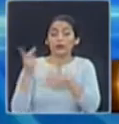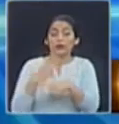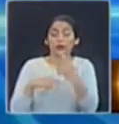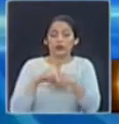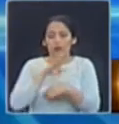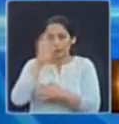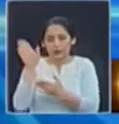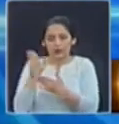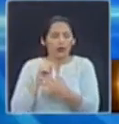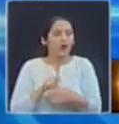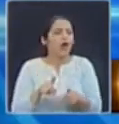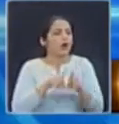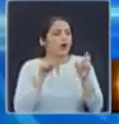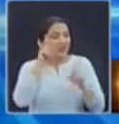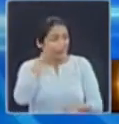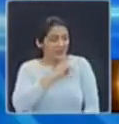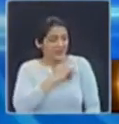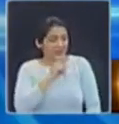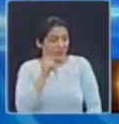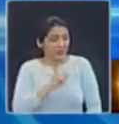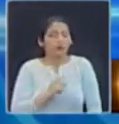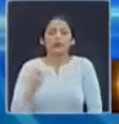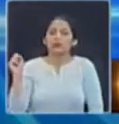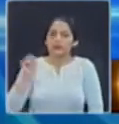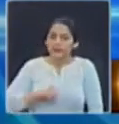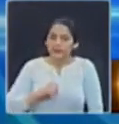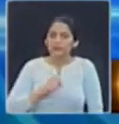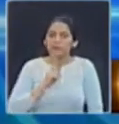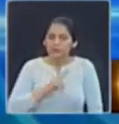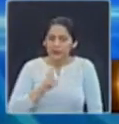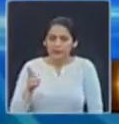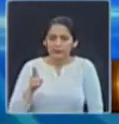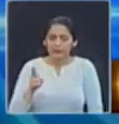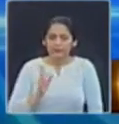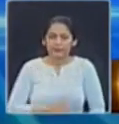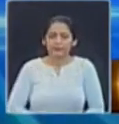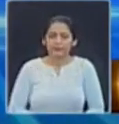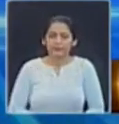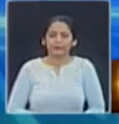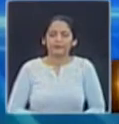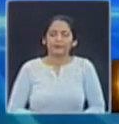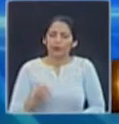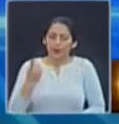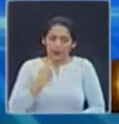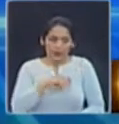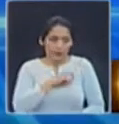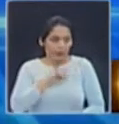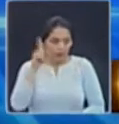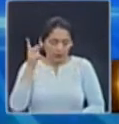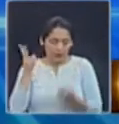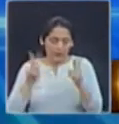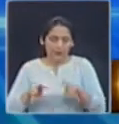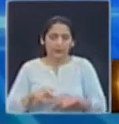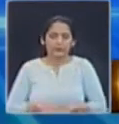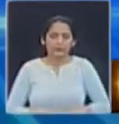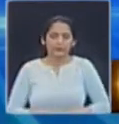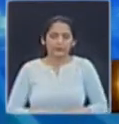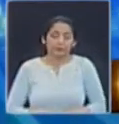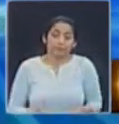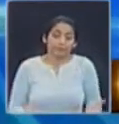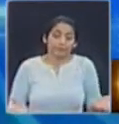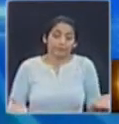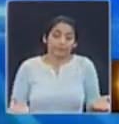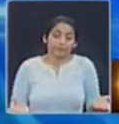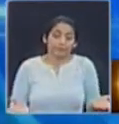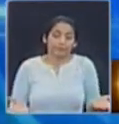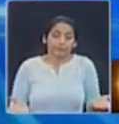de Chile. Exactamente, así es. Y la otra... Co-mergers. Es la española. Así es. Vea usted.